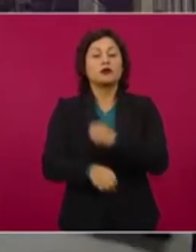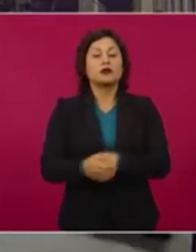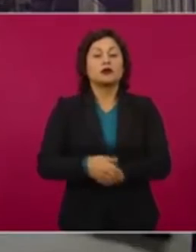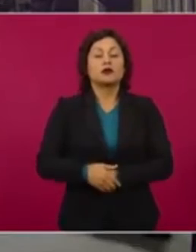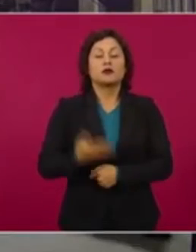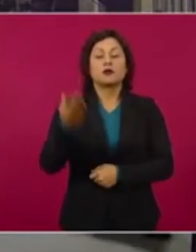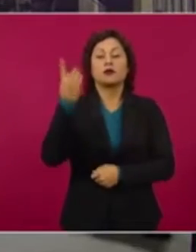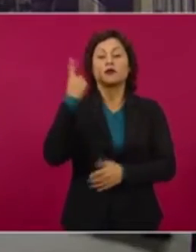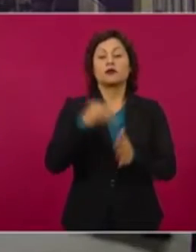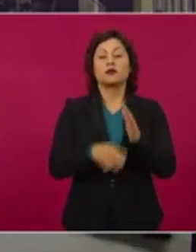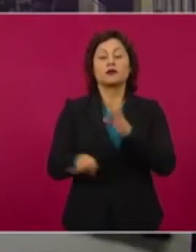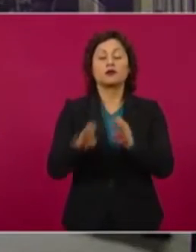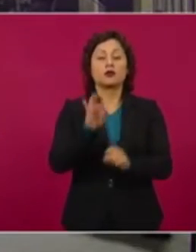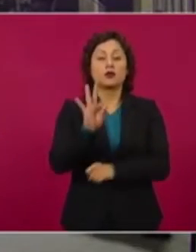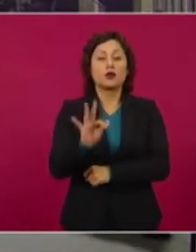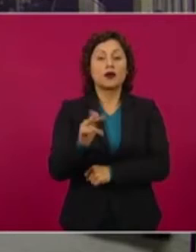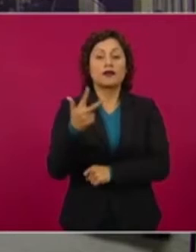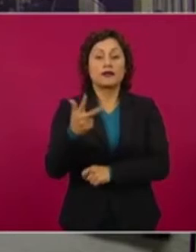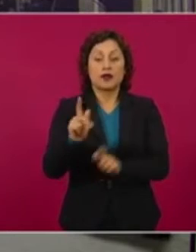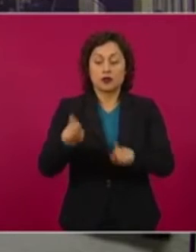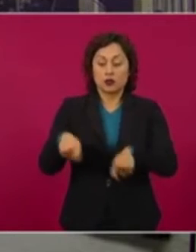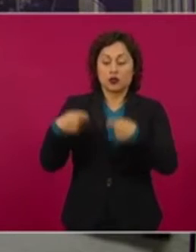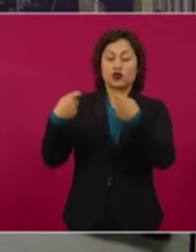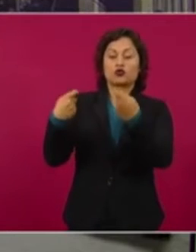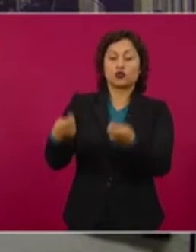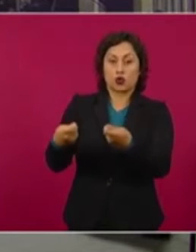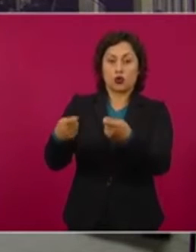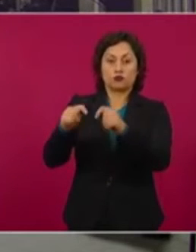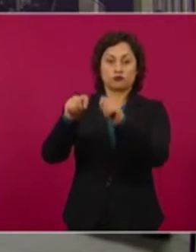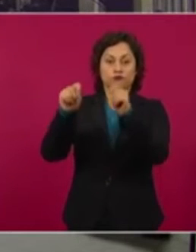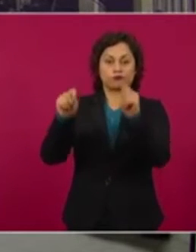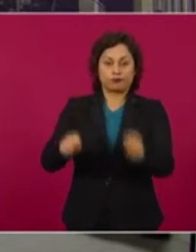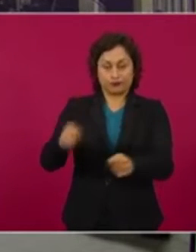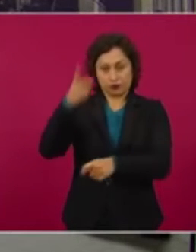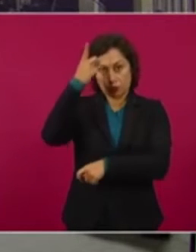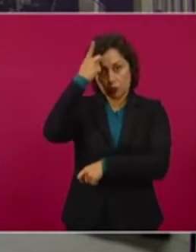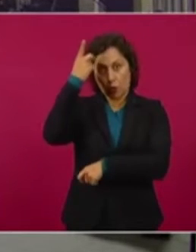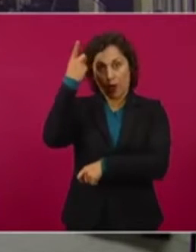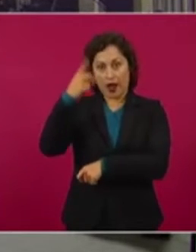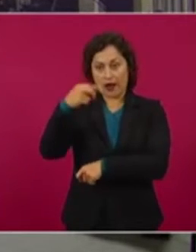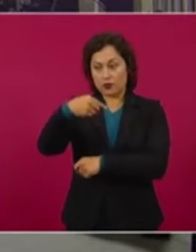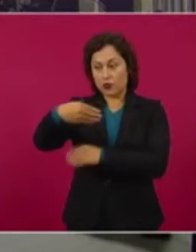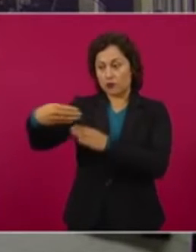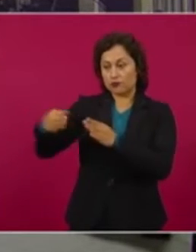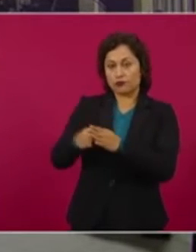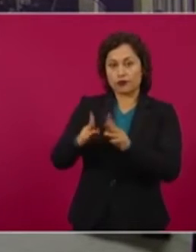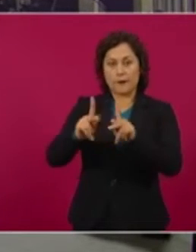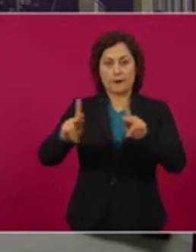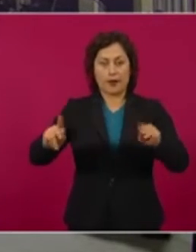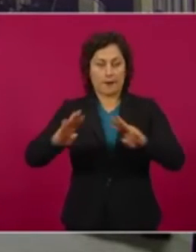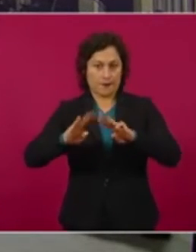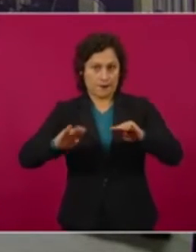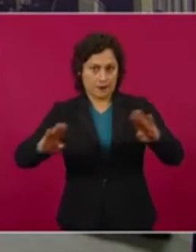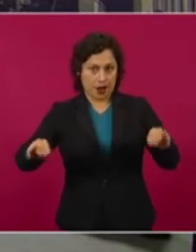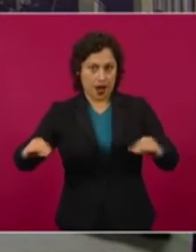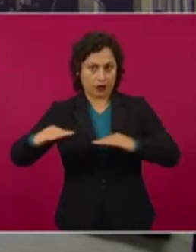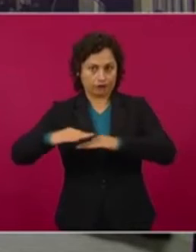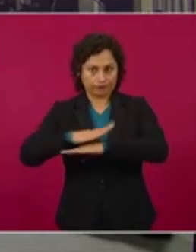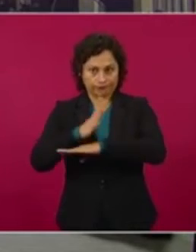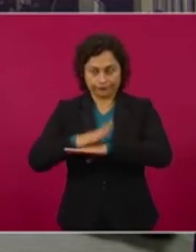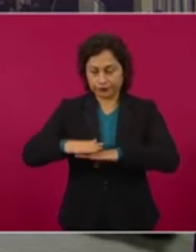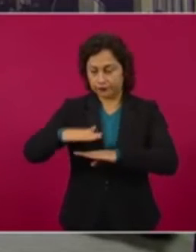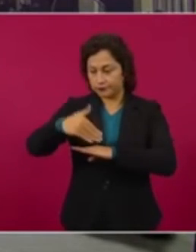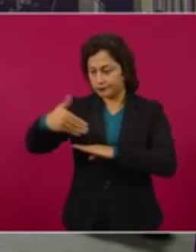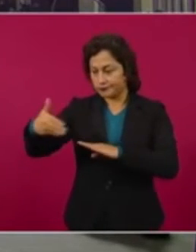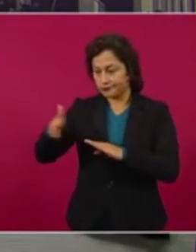unos títulos ahí en la franja que pega al mar. Hay otro título, entiendo, también en la misma franja. Y